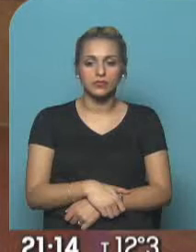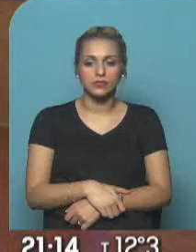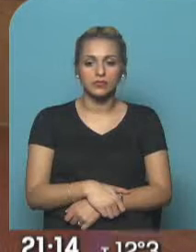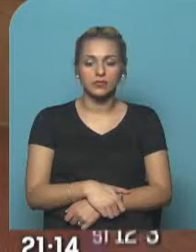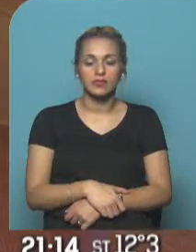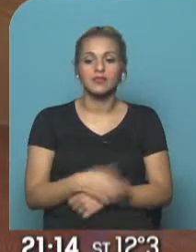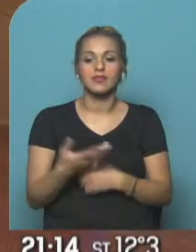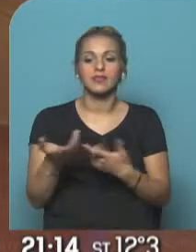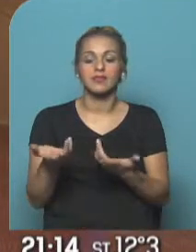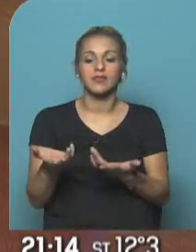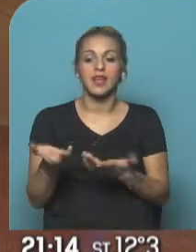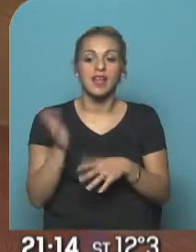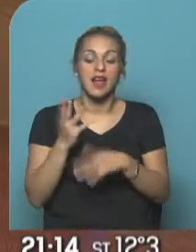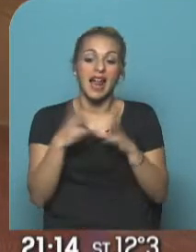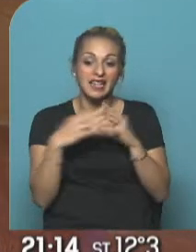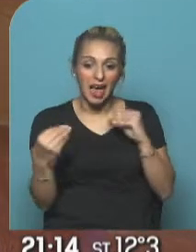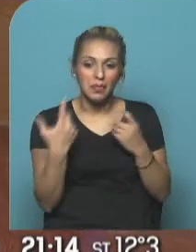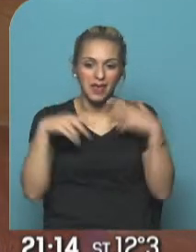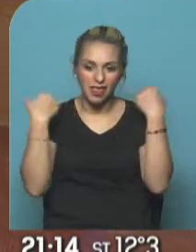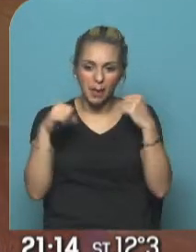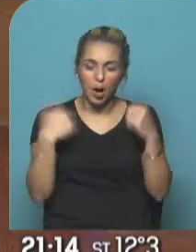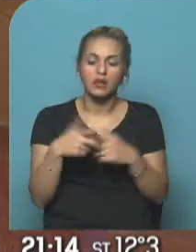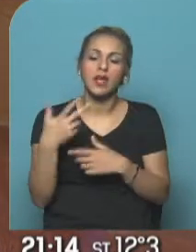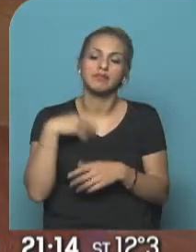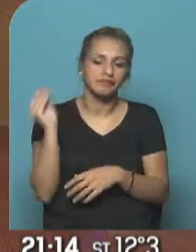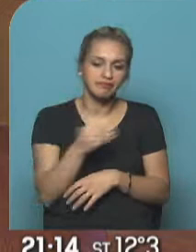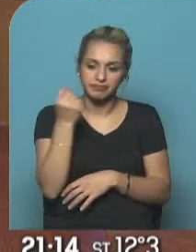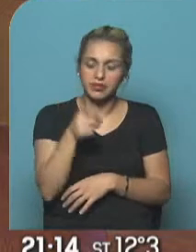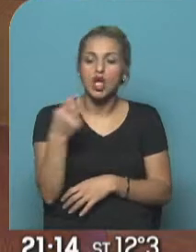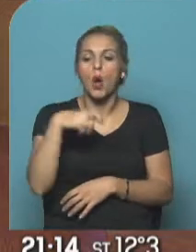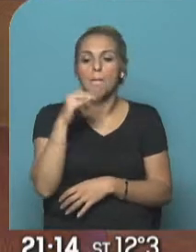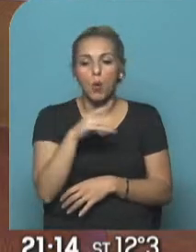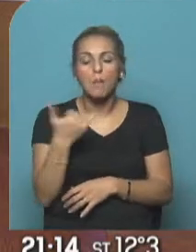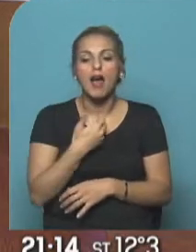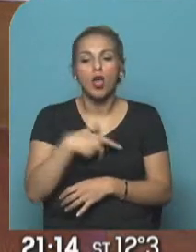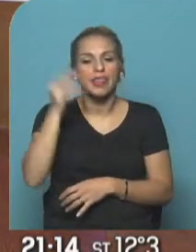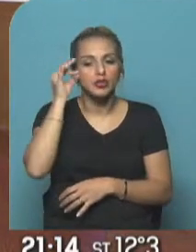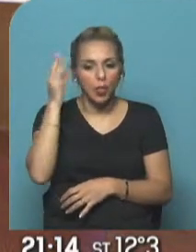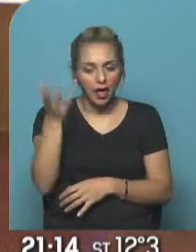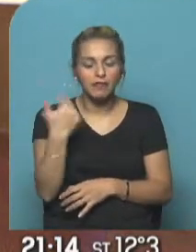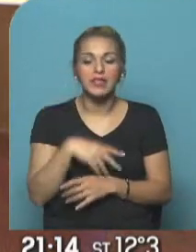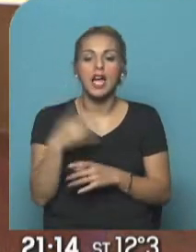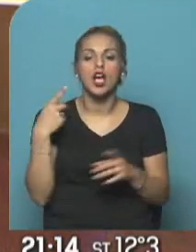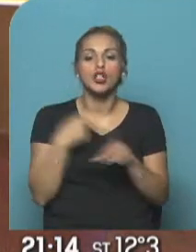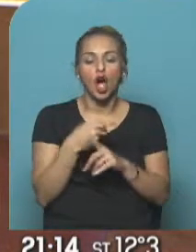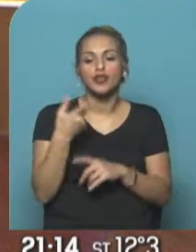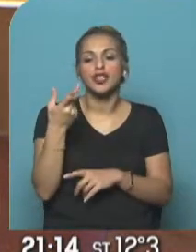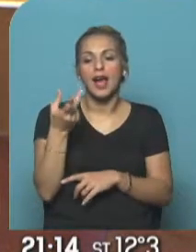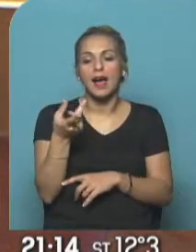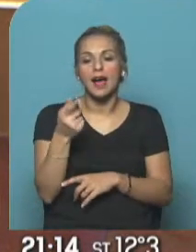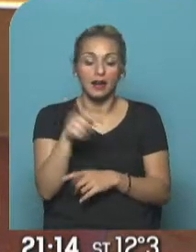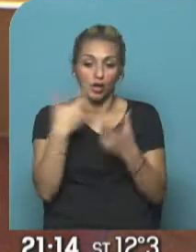Tiempo del rugby. Lamentablemente tenemos que hablar de una nueva derrota de los Pumas. Esto fue en Sudáfrica ante los Springboks. La